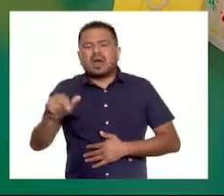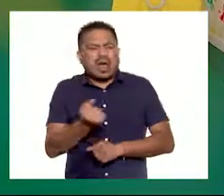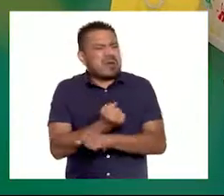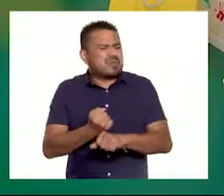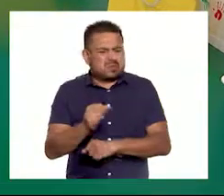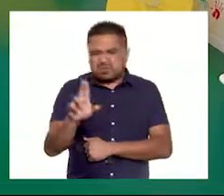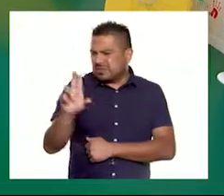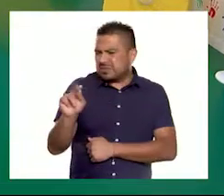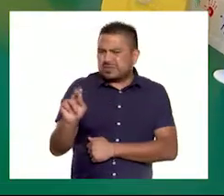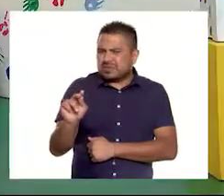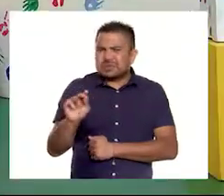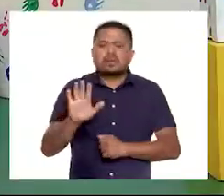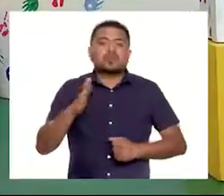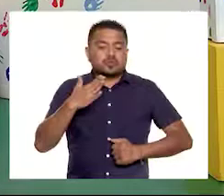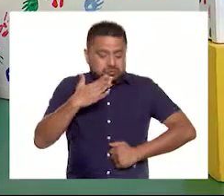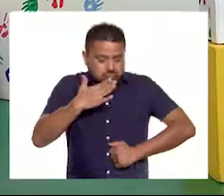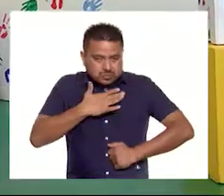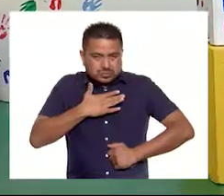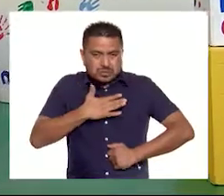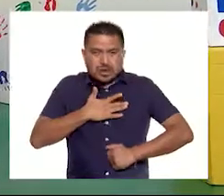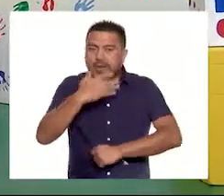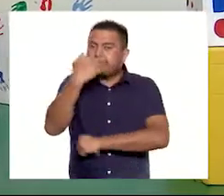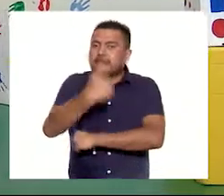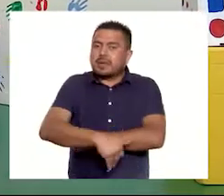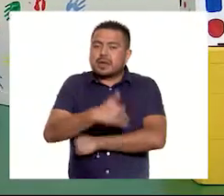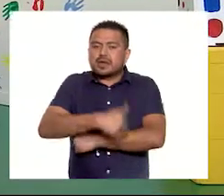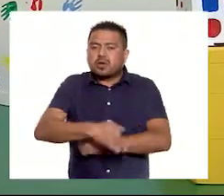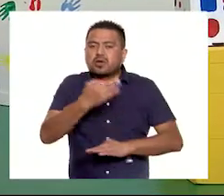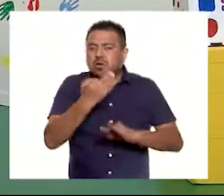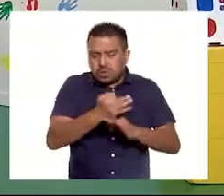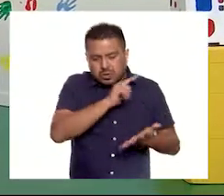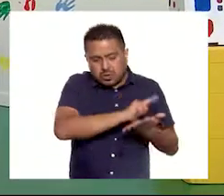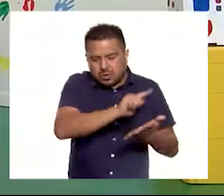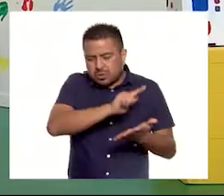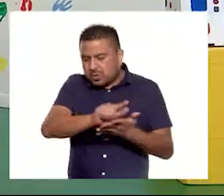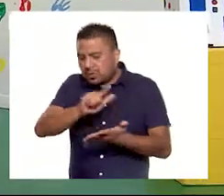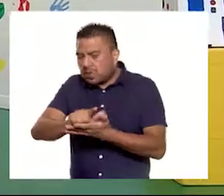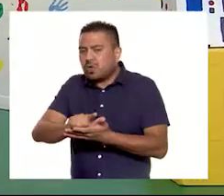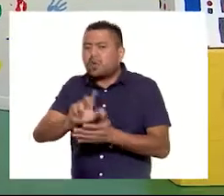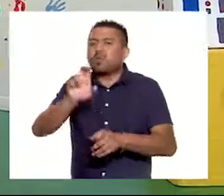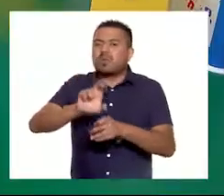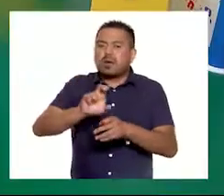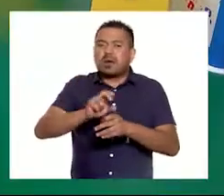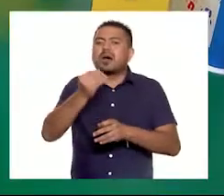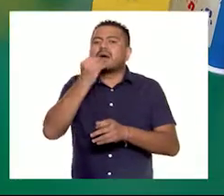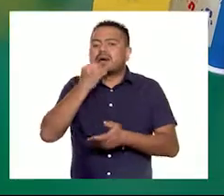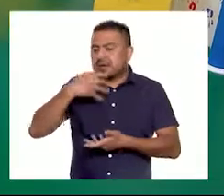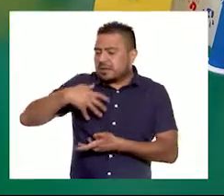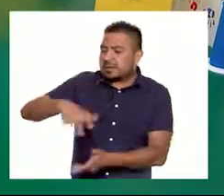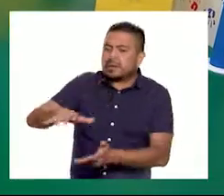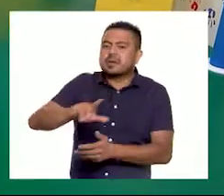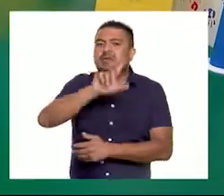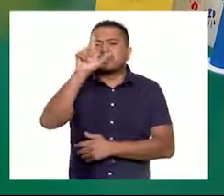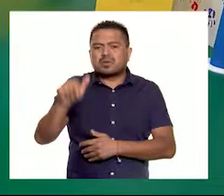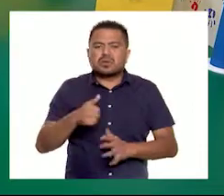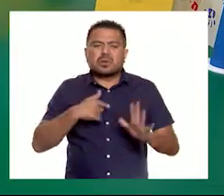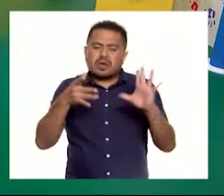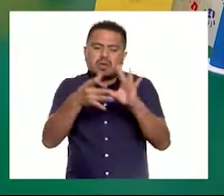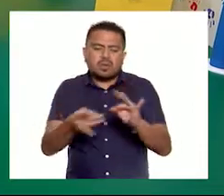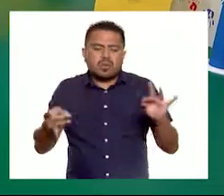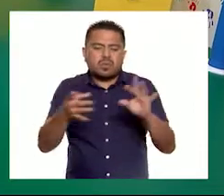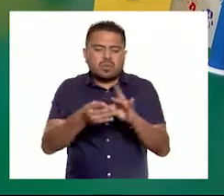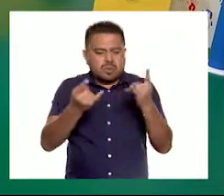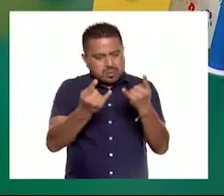aburrido. Mira, yo mientras estoy recogiendo los huevos, les doy de comer... Y les cuento un